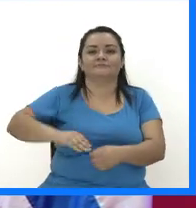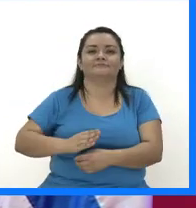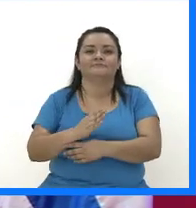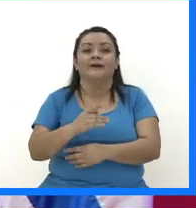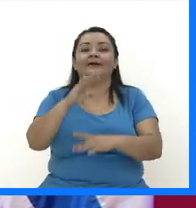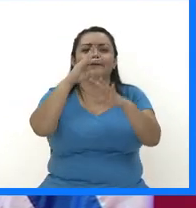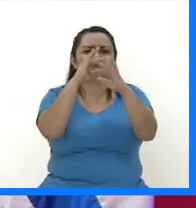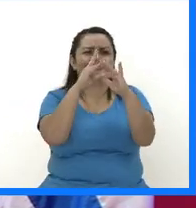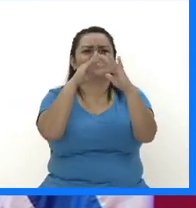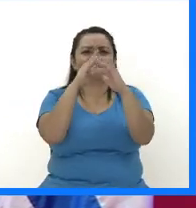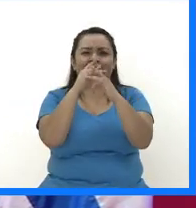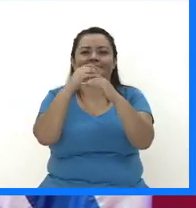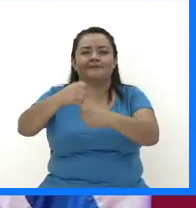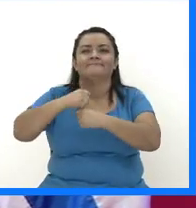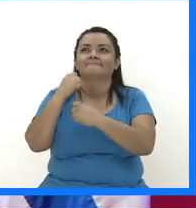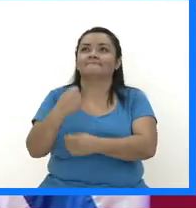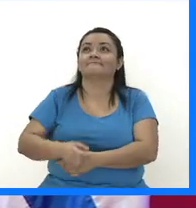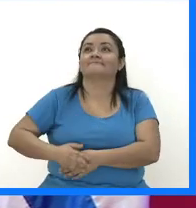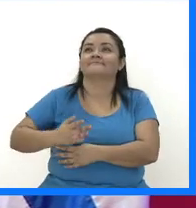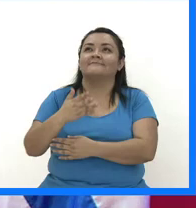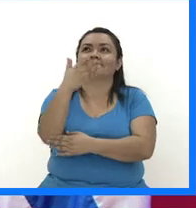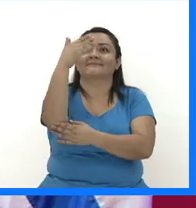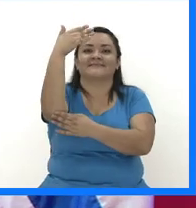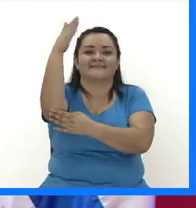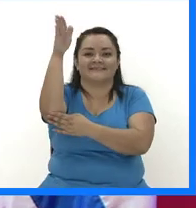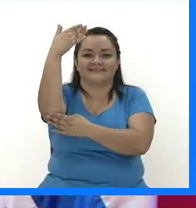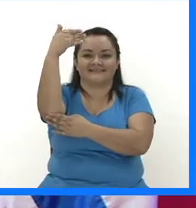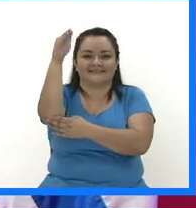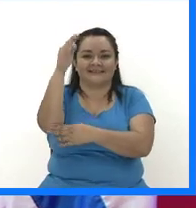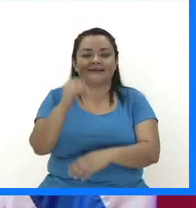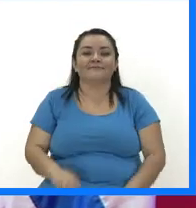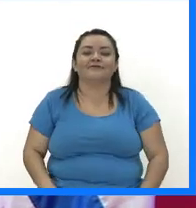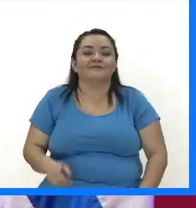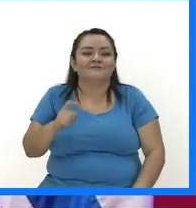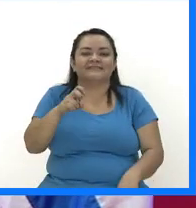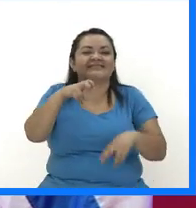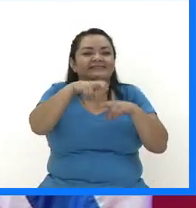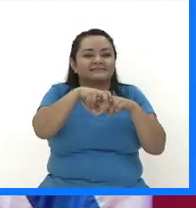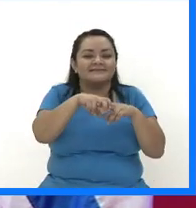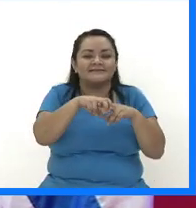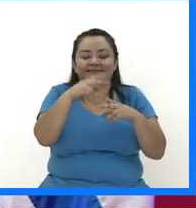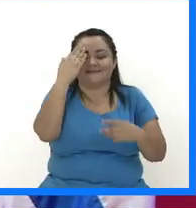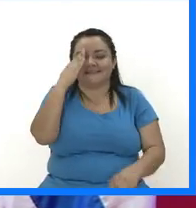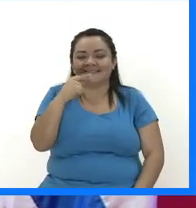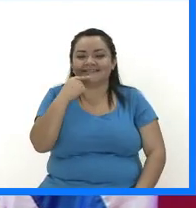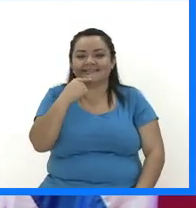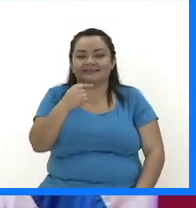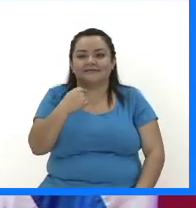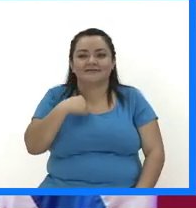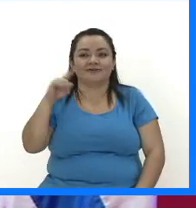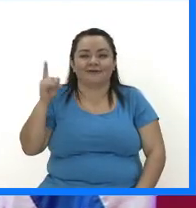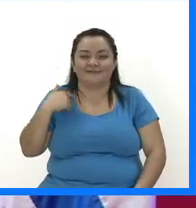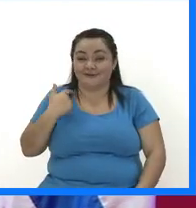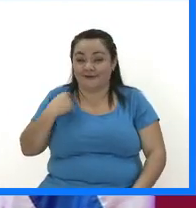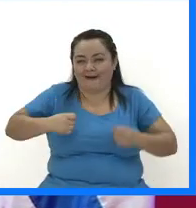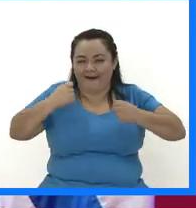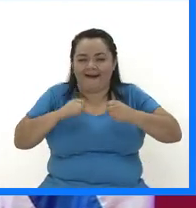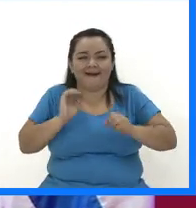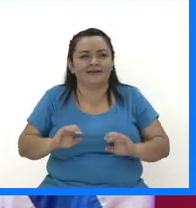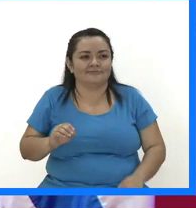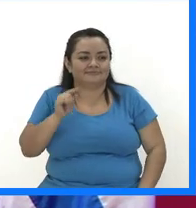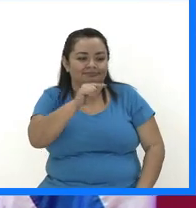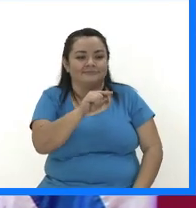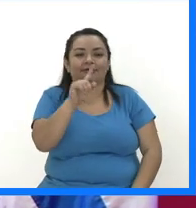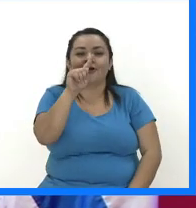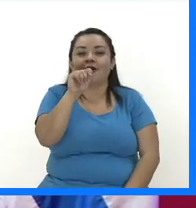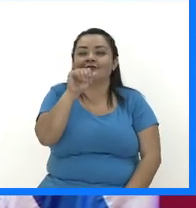3 y la ponía por esta lora desgraciada yo no sé que le había enseñado mi nombre y cada vez que hoy llegaba a la casa de mis abuelos decía